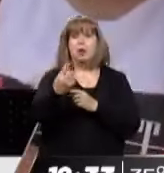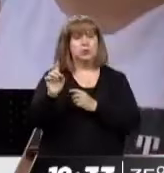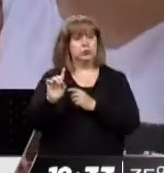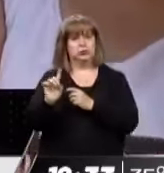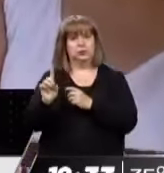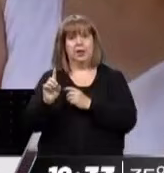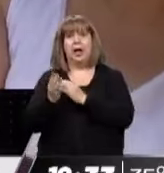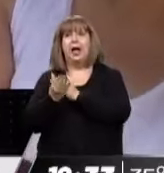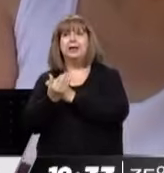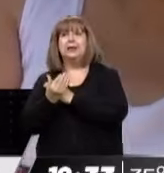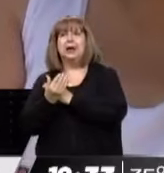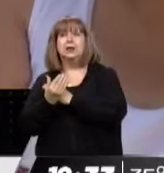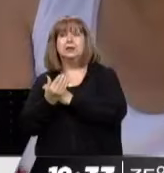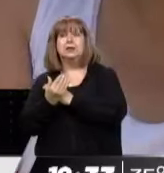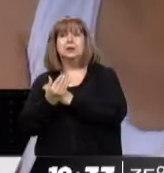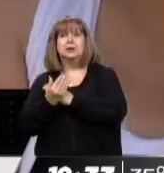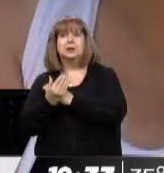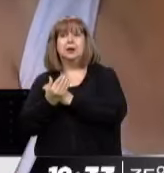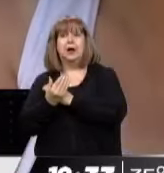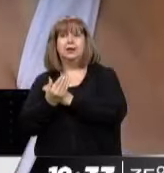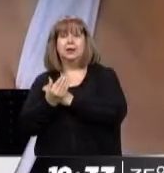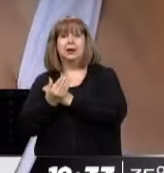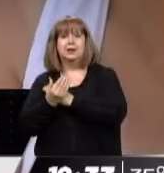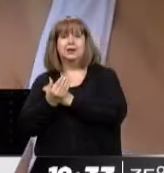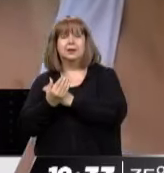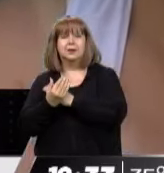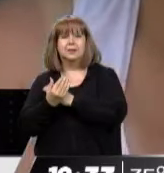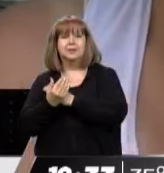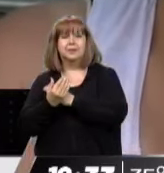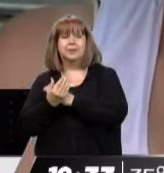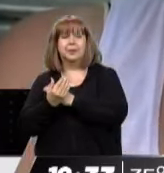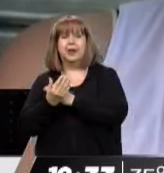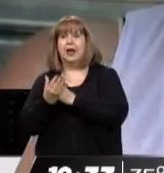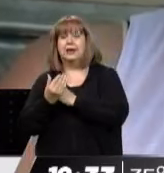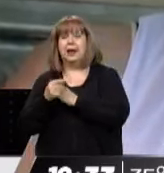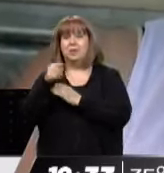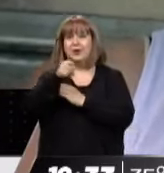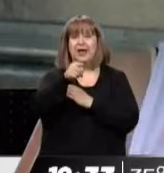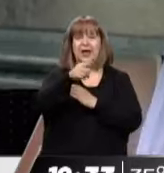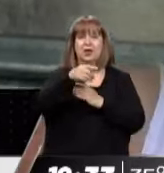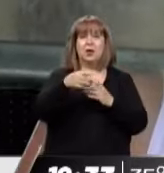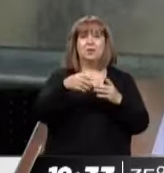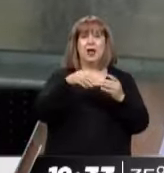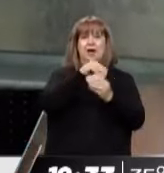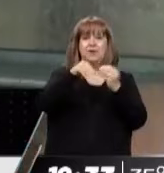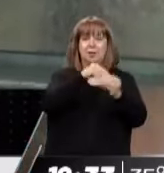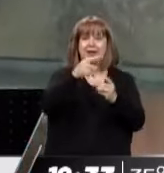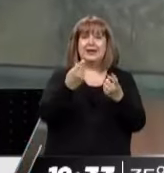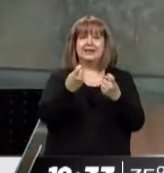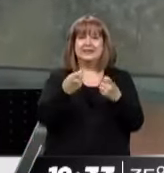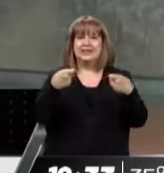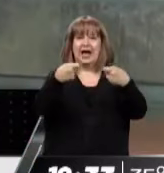bien requiere que estén organizados. Por eso nosotros siempre hablamos con ellos, bien, la formación de una asociación, algo para que los